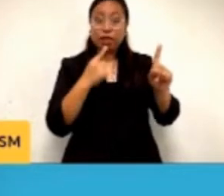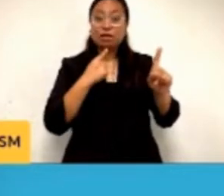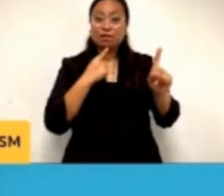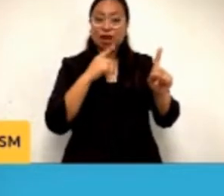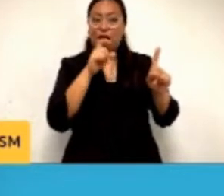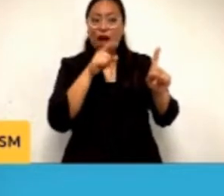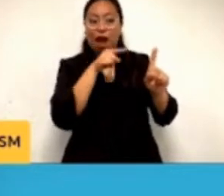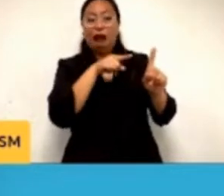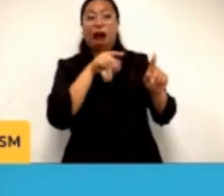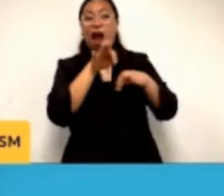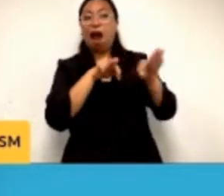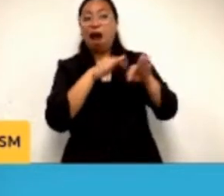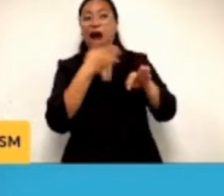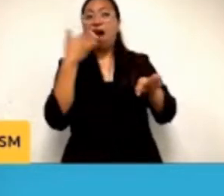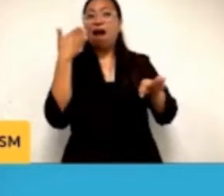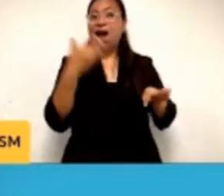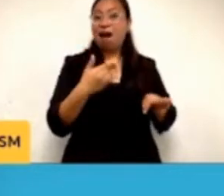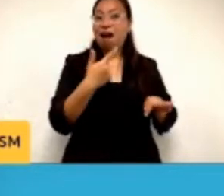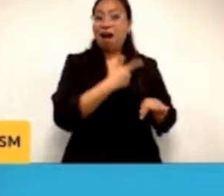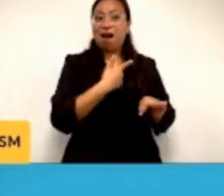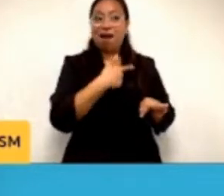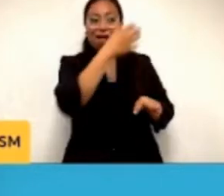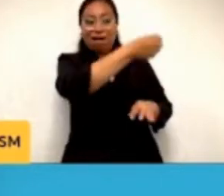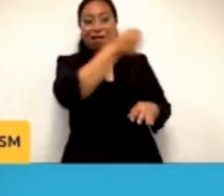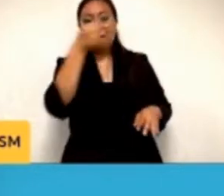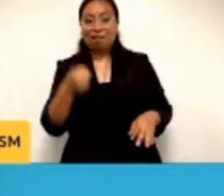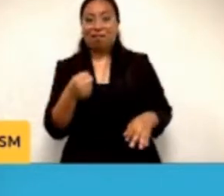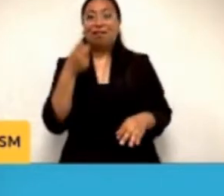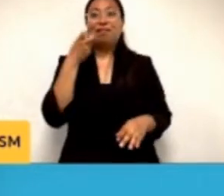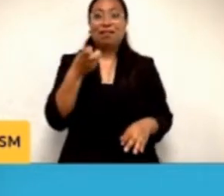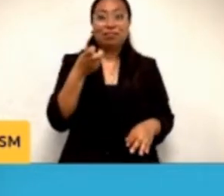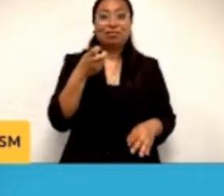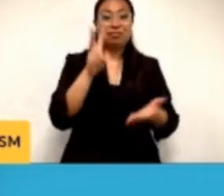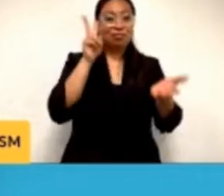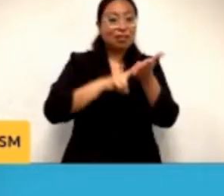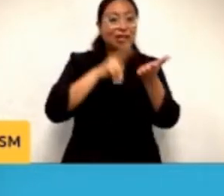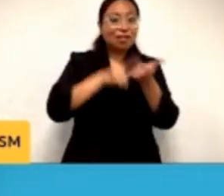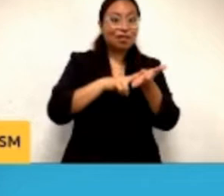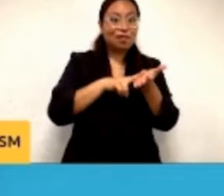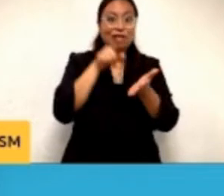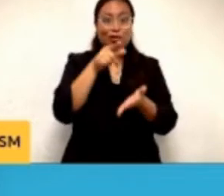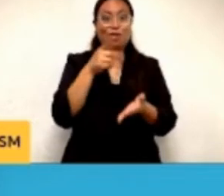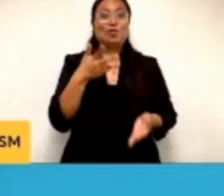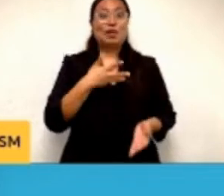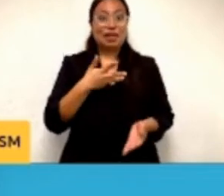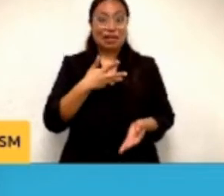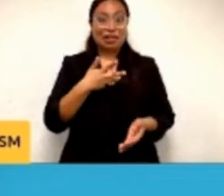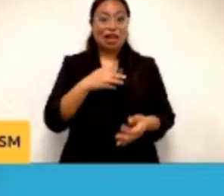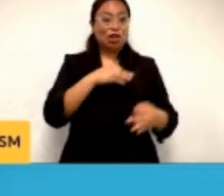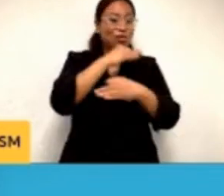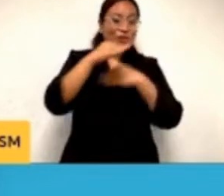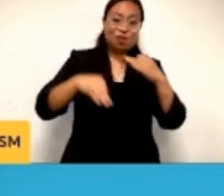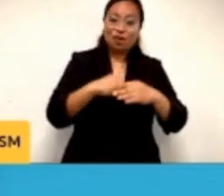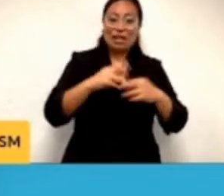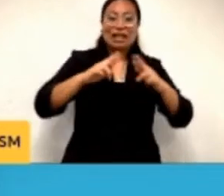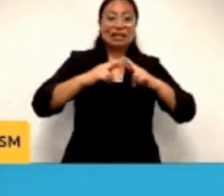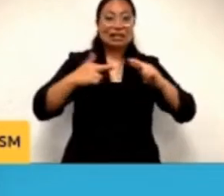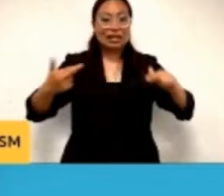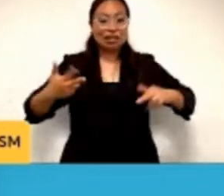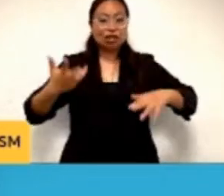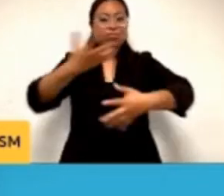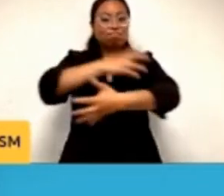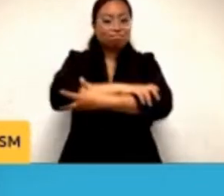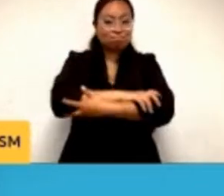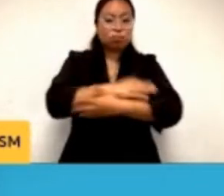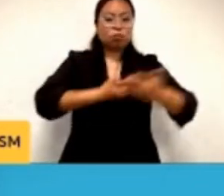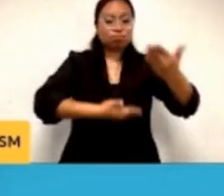cuando trabajan contigo. El valor que generas, los vínculos de